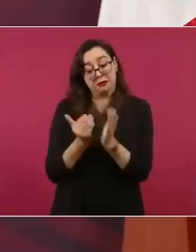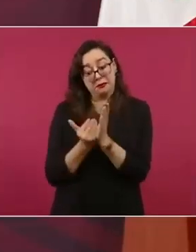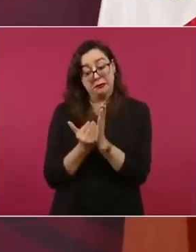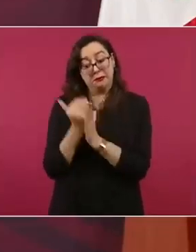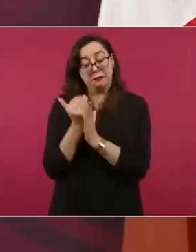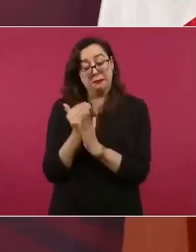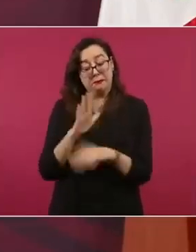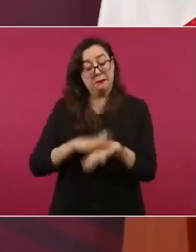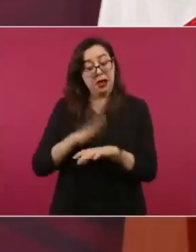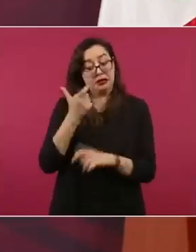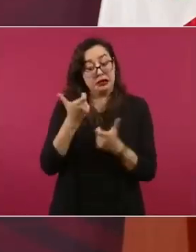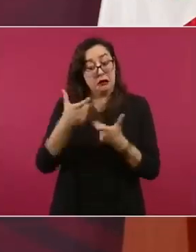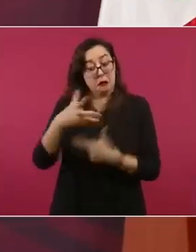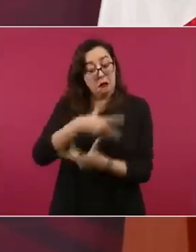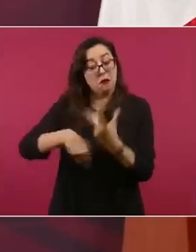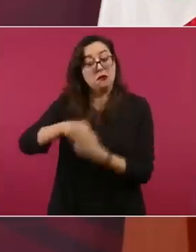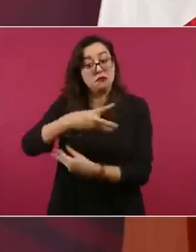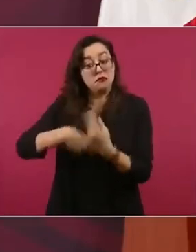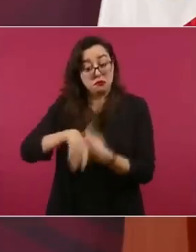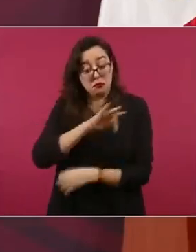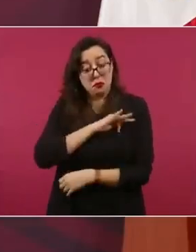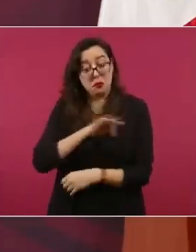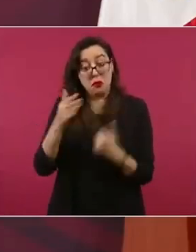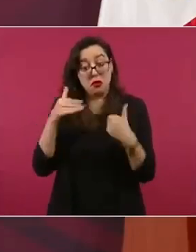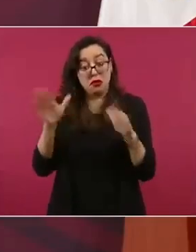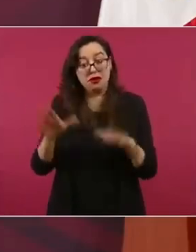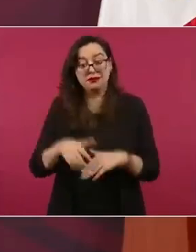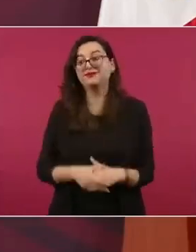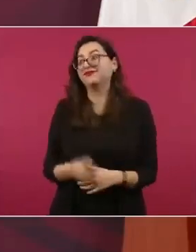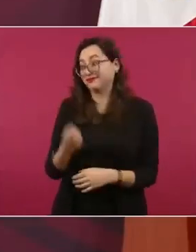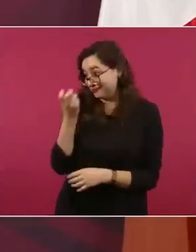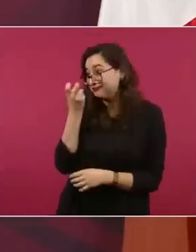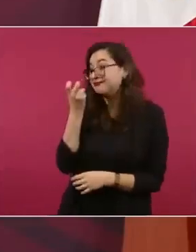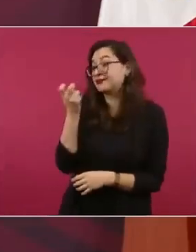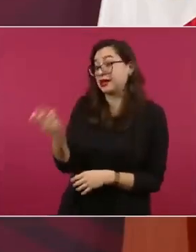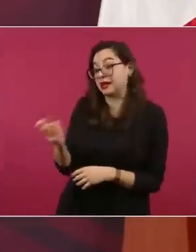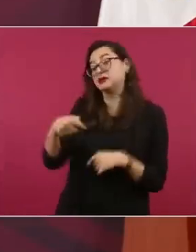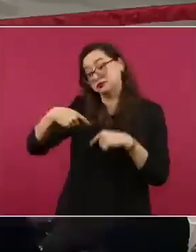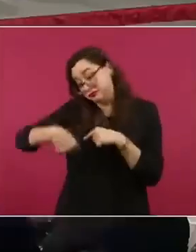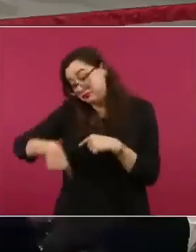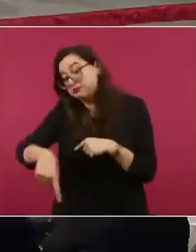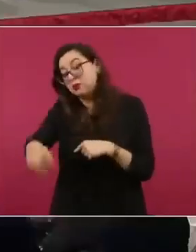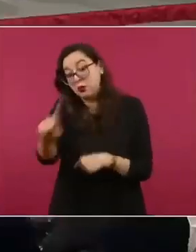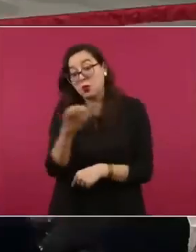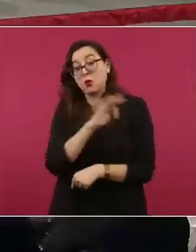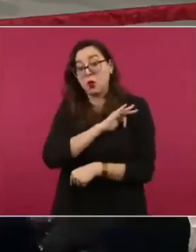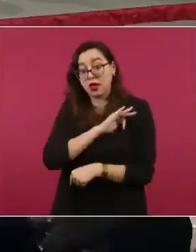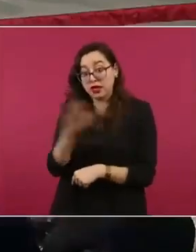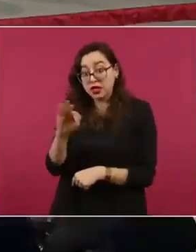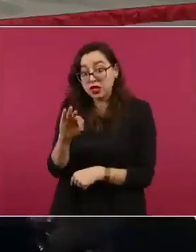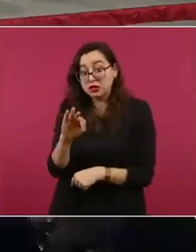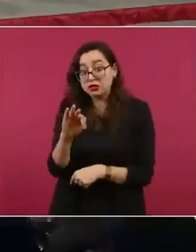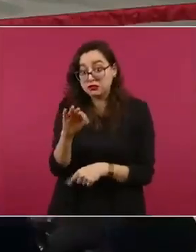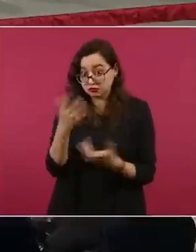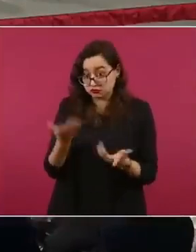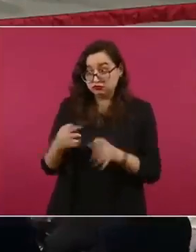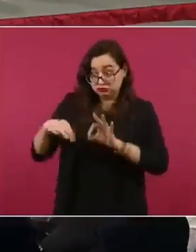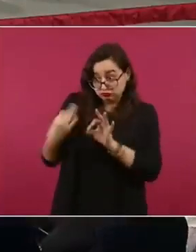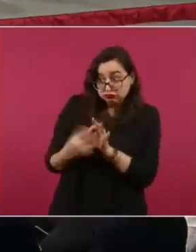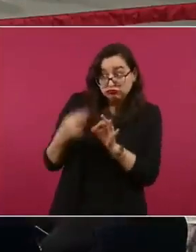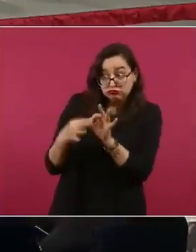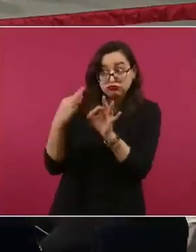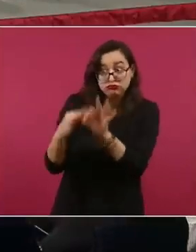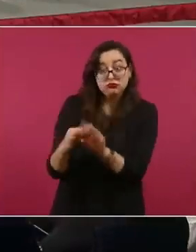Y un Entonces, peso más fuerte. La pregunta que tenemos que hacer es una pregunta de largo plazo. Sí, eso. O sea, ¿estamos dispuestos a hacer lo que se